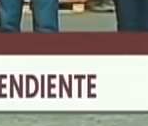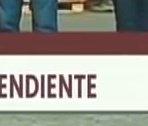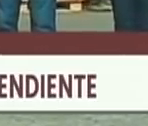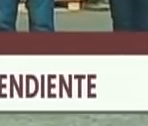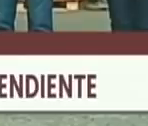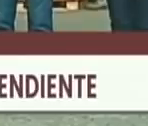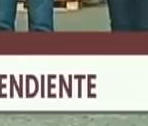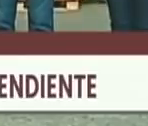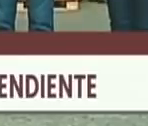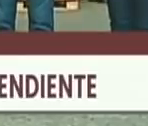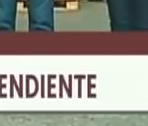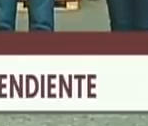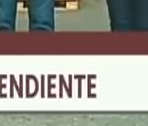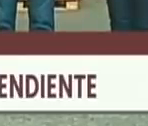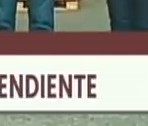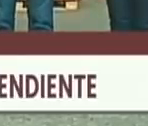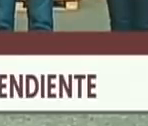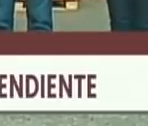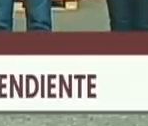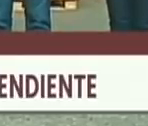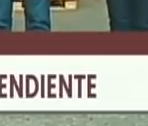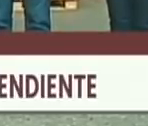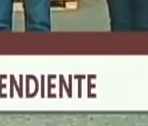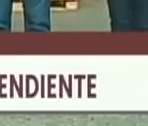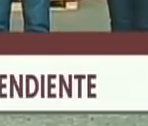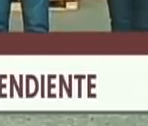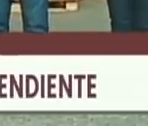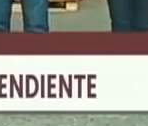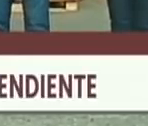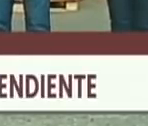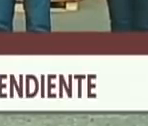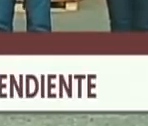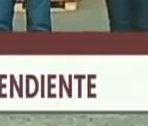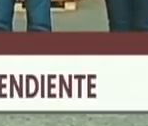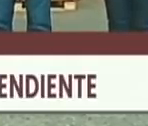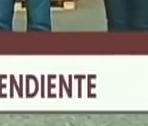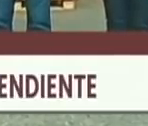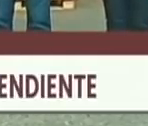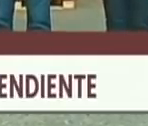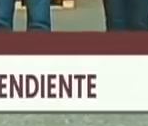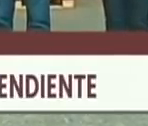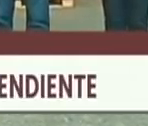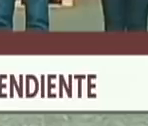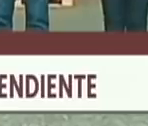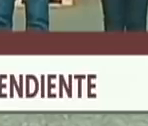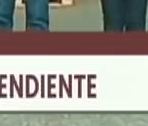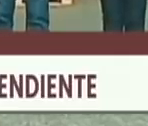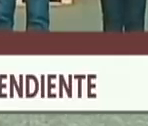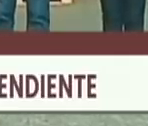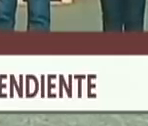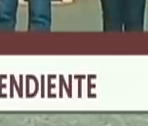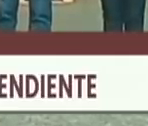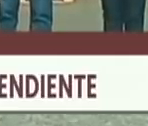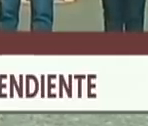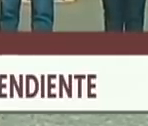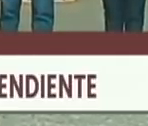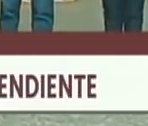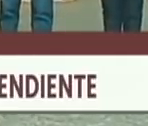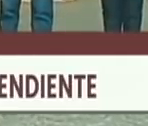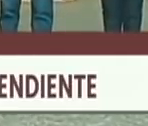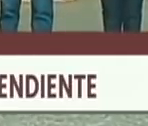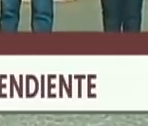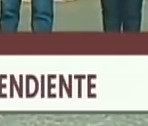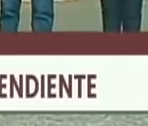cuatricentenario. 400 años estaba cumpliendo esta tierra, este municipio, que antes fue una parroquia importante,